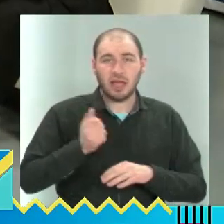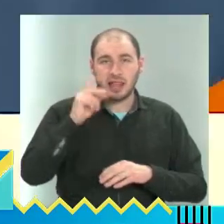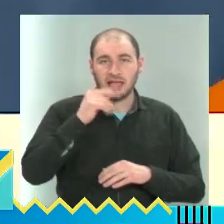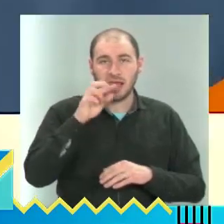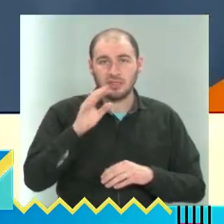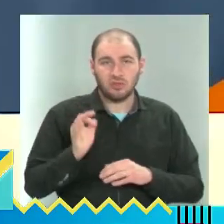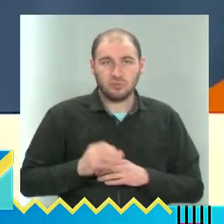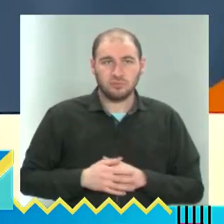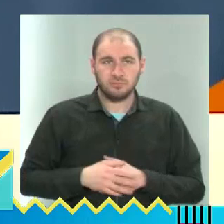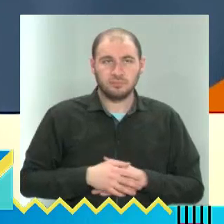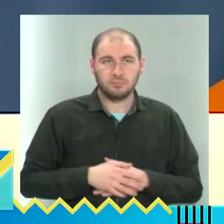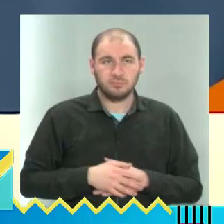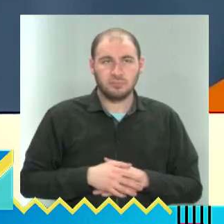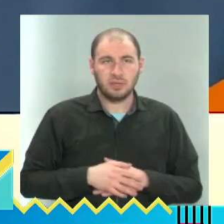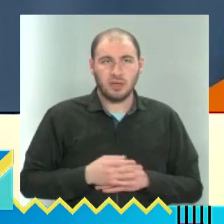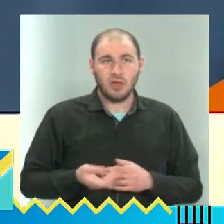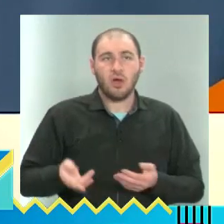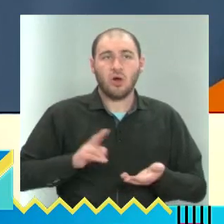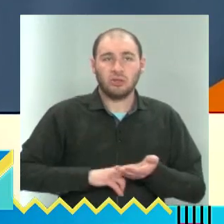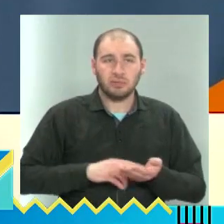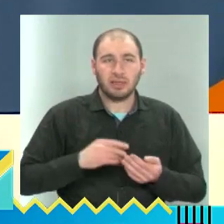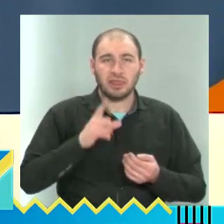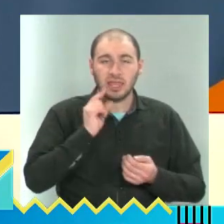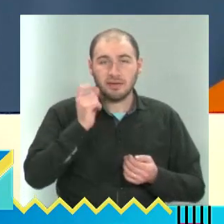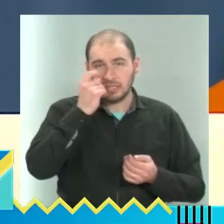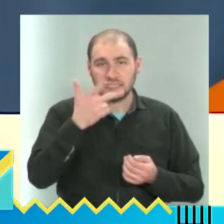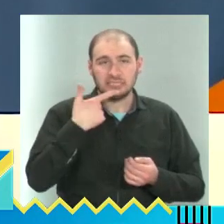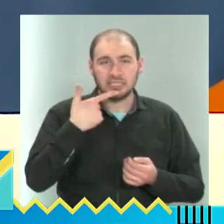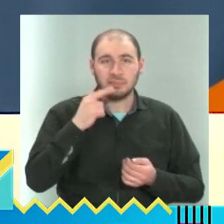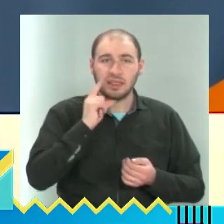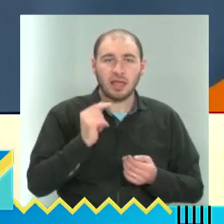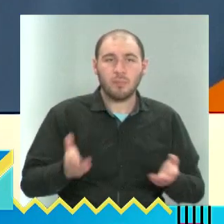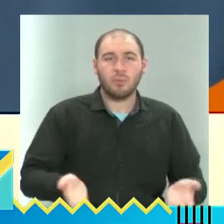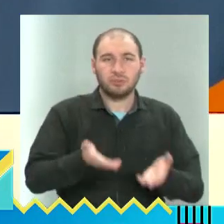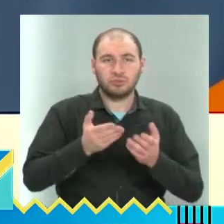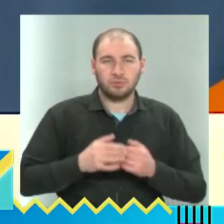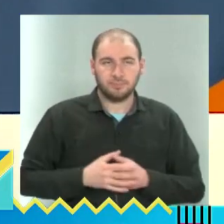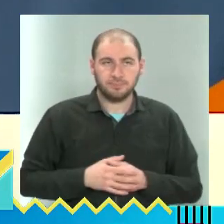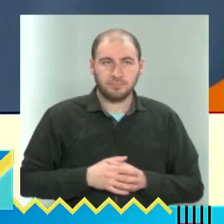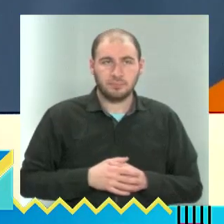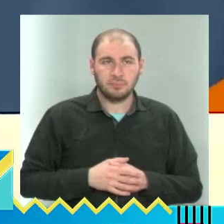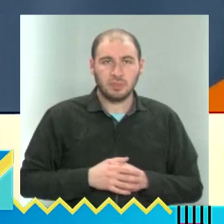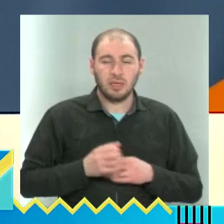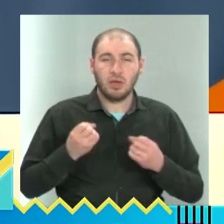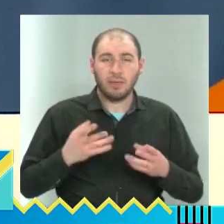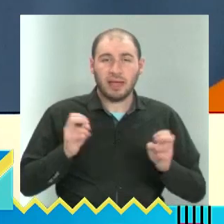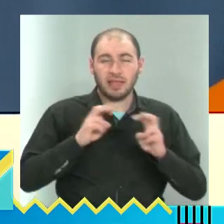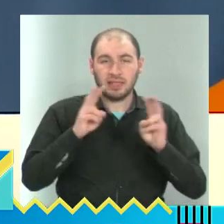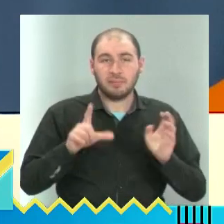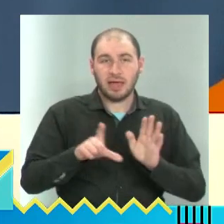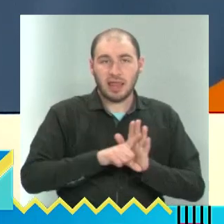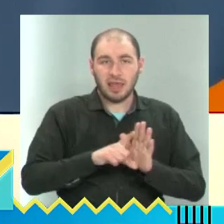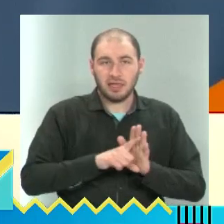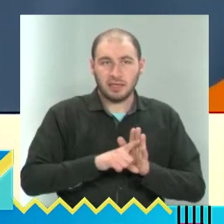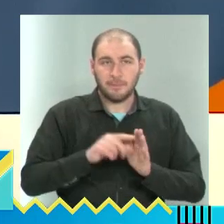Verón, digamos, revalorizando también el día del 23 de septiembre como día de promoción, por esta cuestión de la